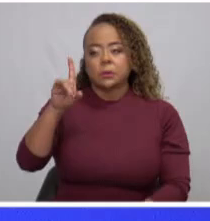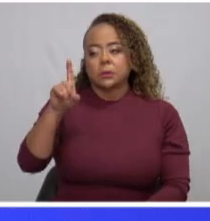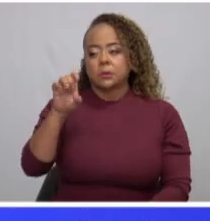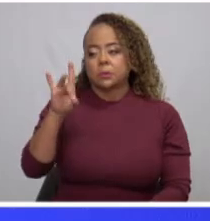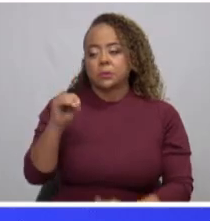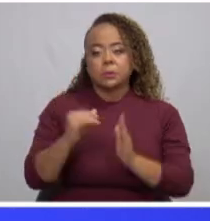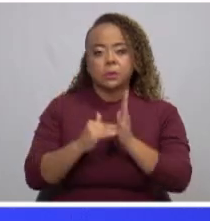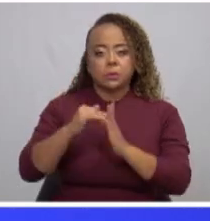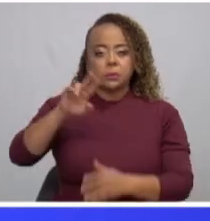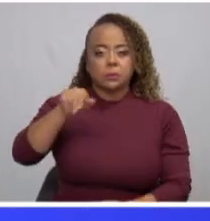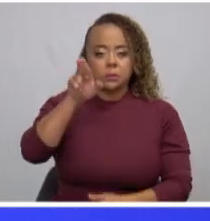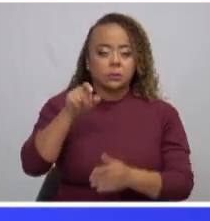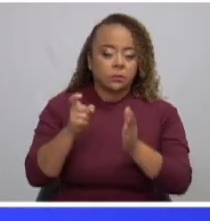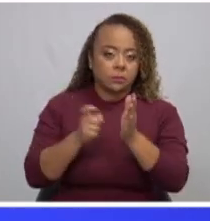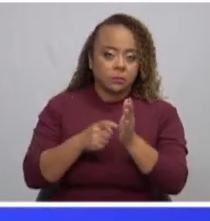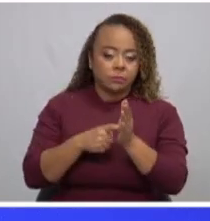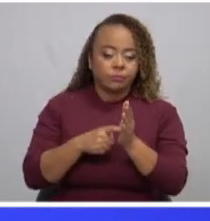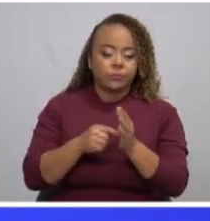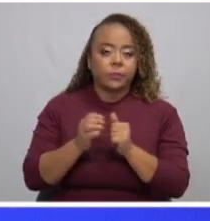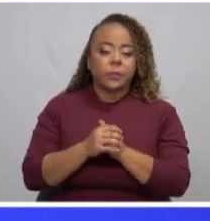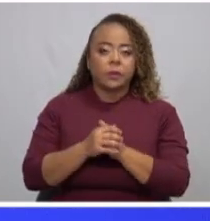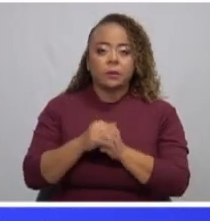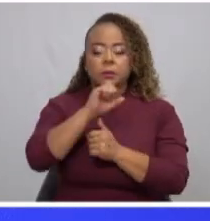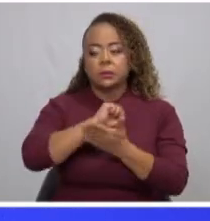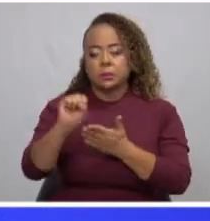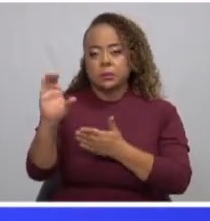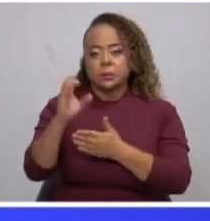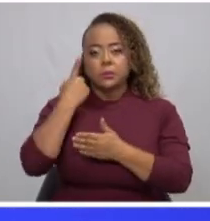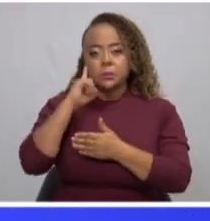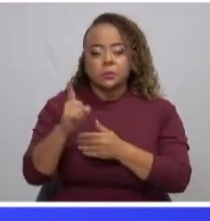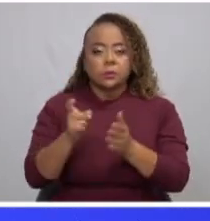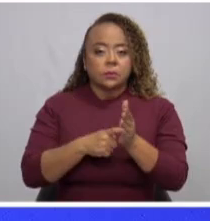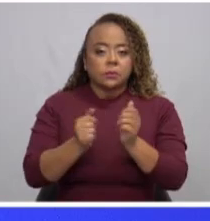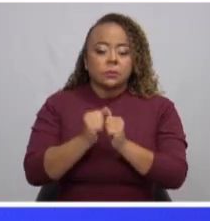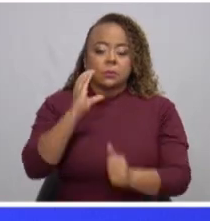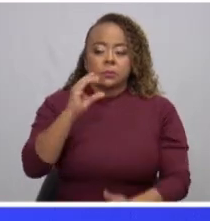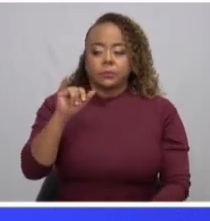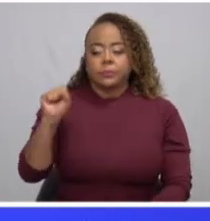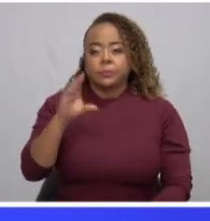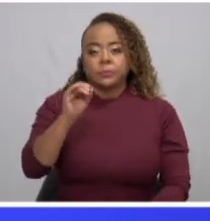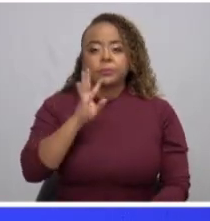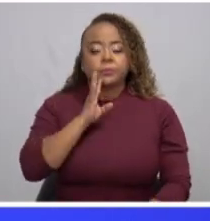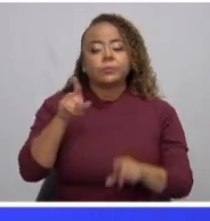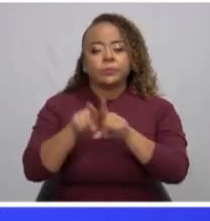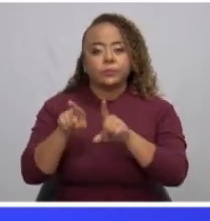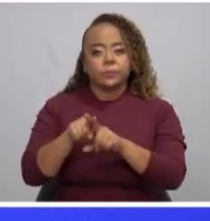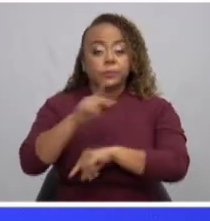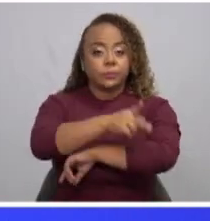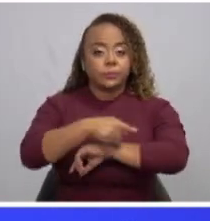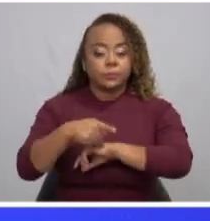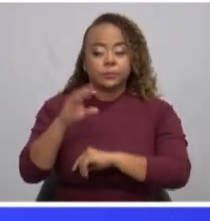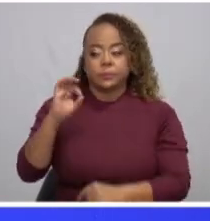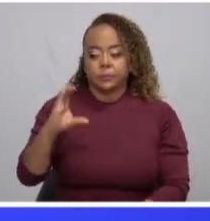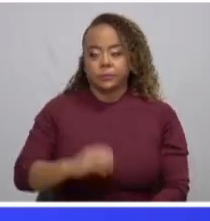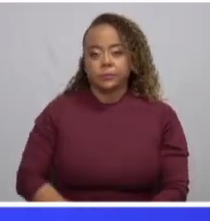millones de colones que deberá asumir San Carlos por deudas con la caja y hablando también del caso de de punta Arenas